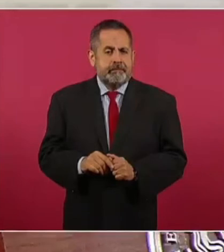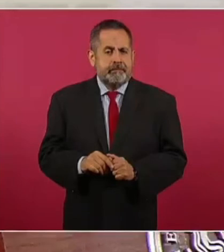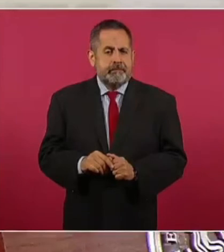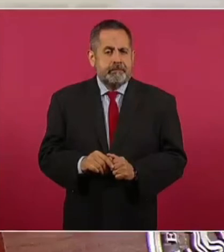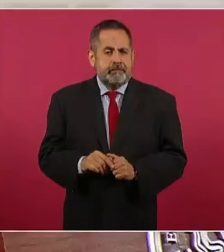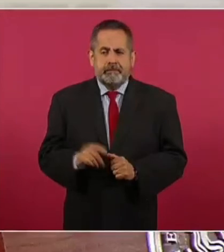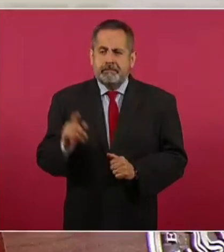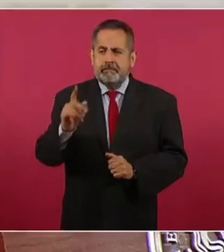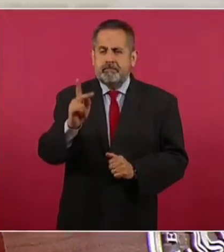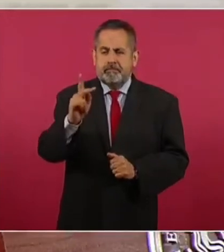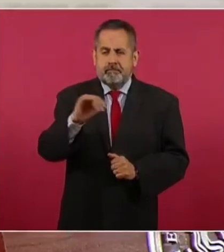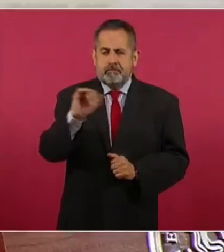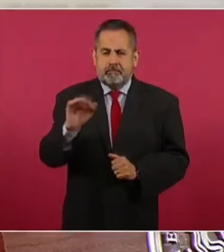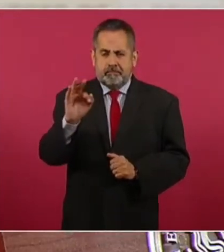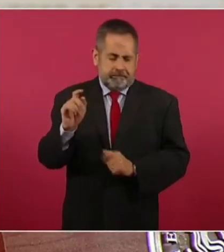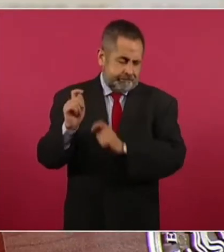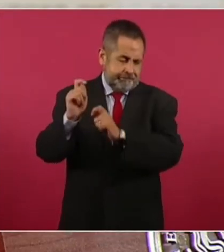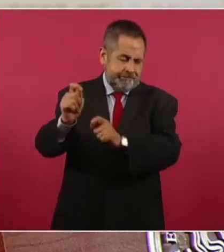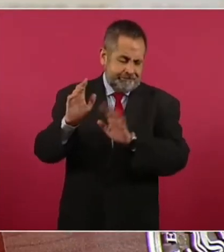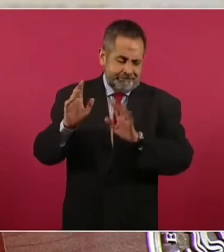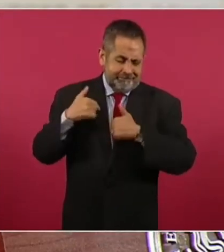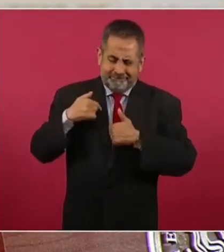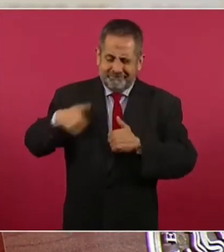al Poder Judicial